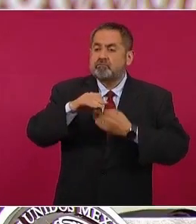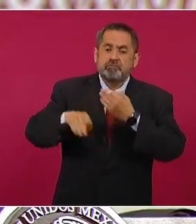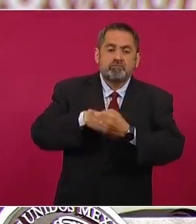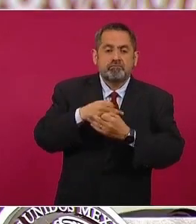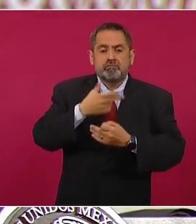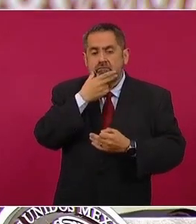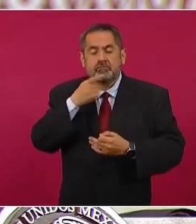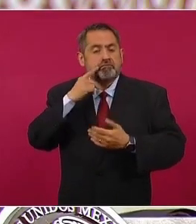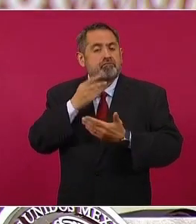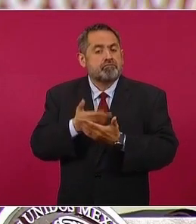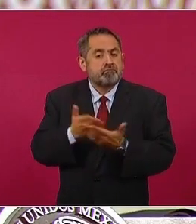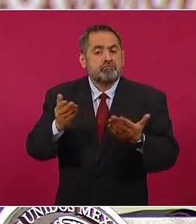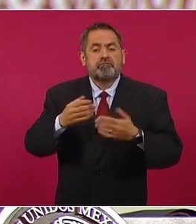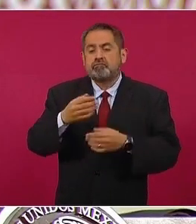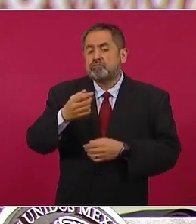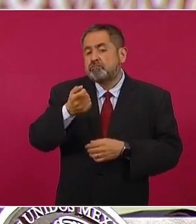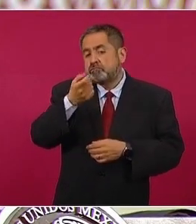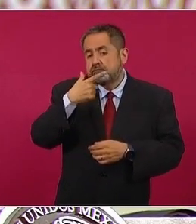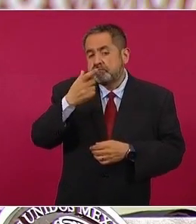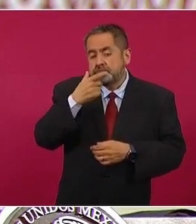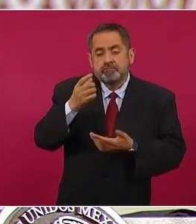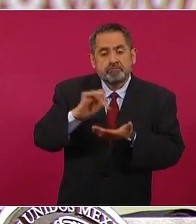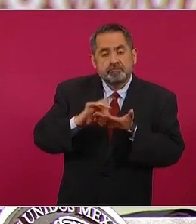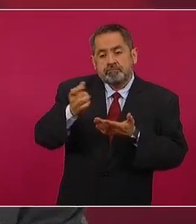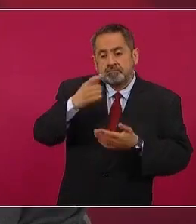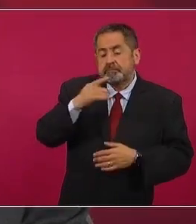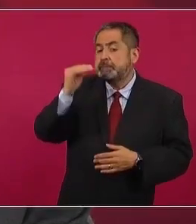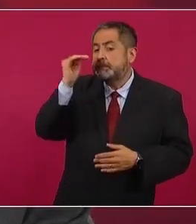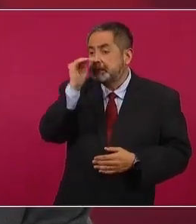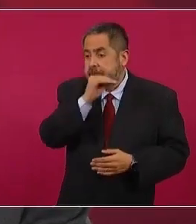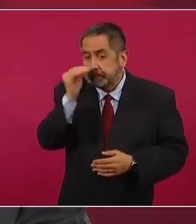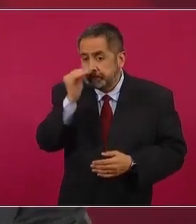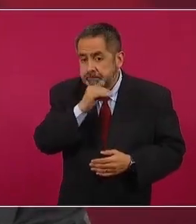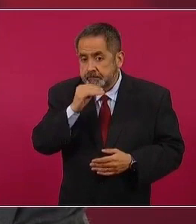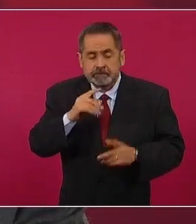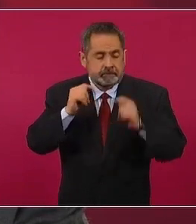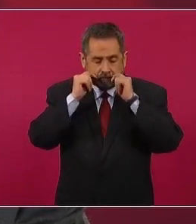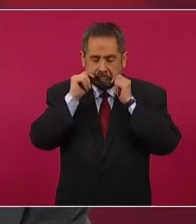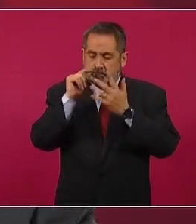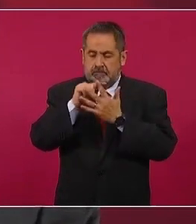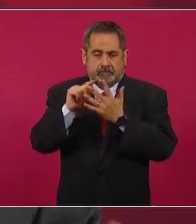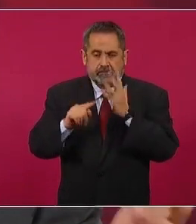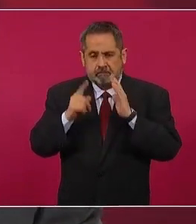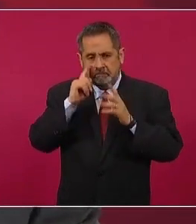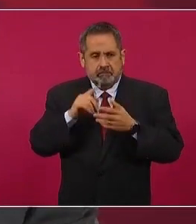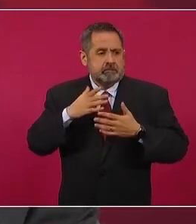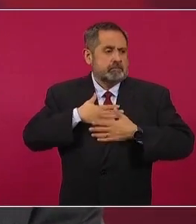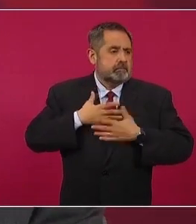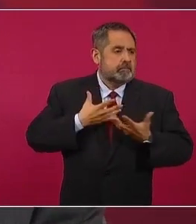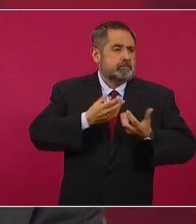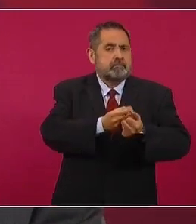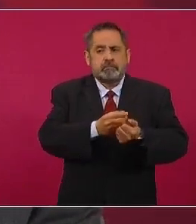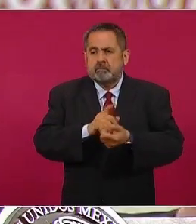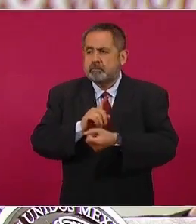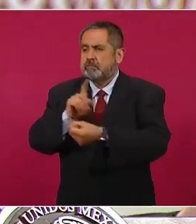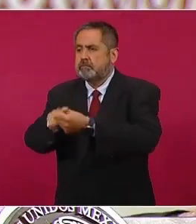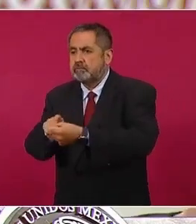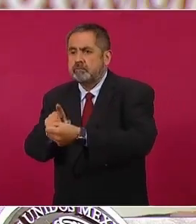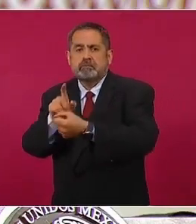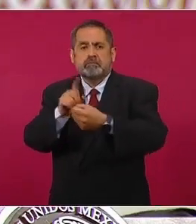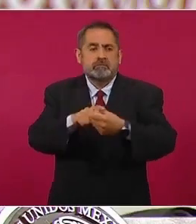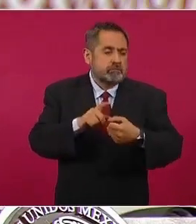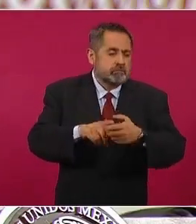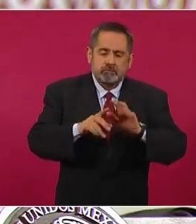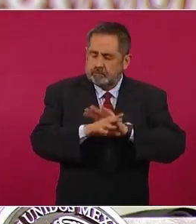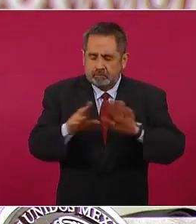y todas tengan medicamentos gratuitos, independientemente de su afiliación a alguna institución o carencia